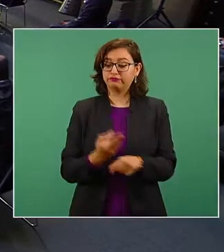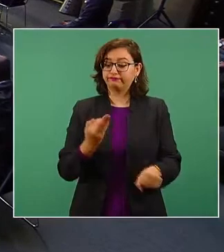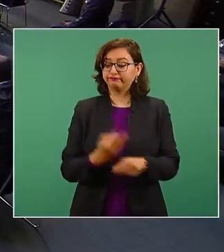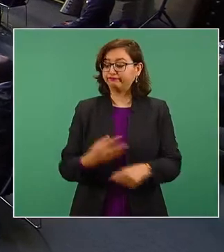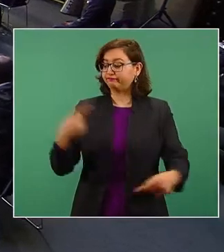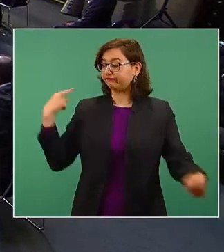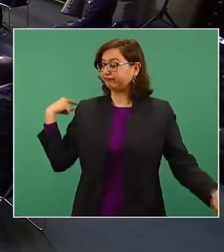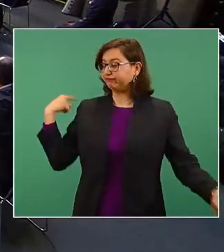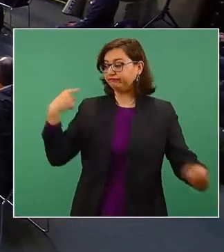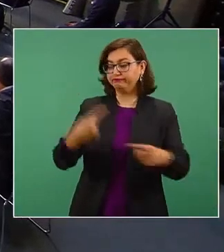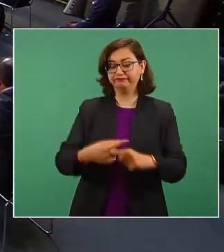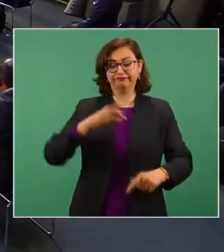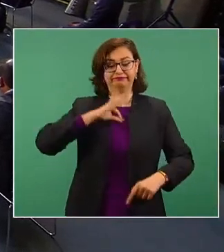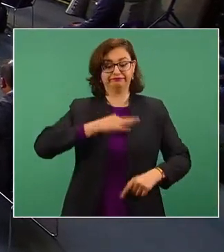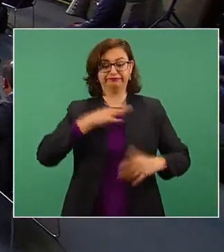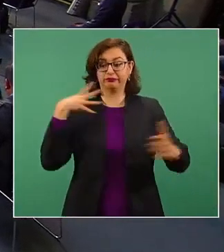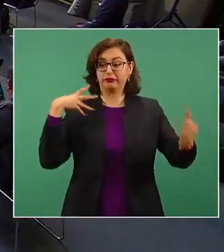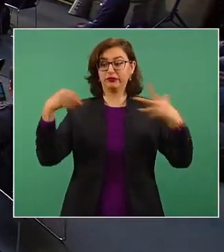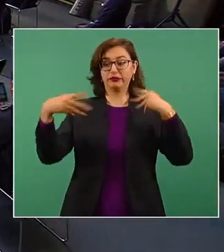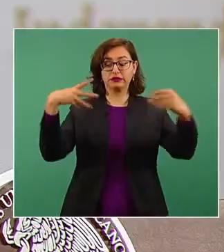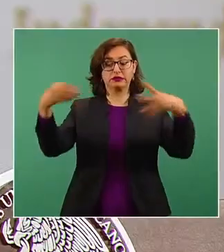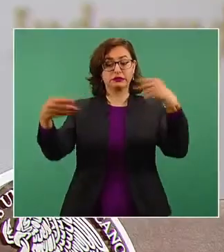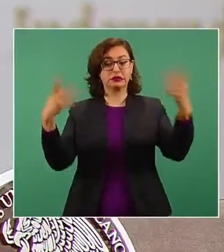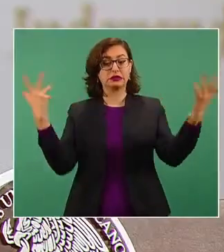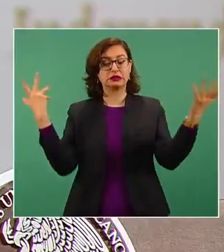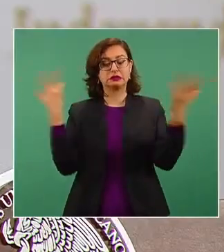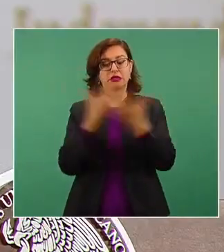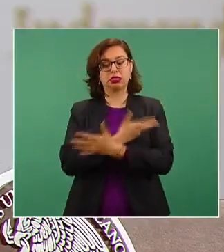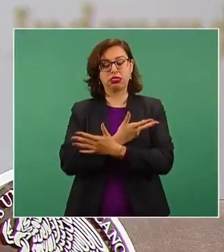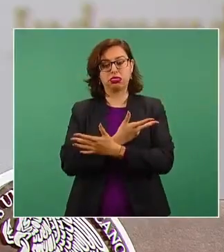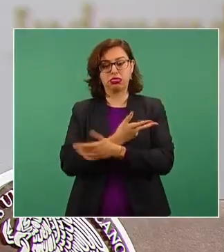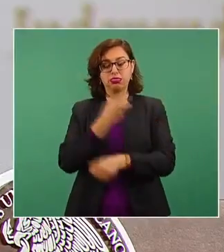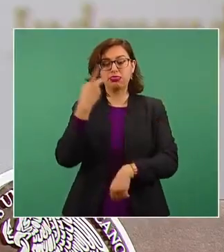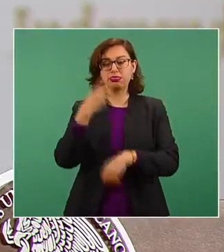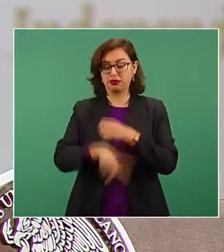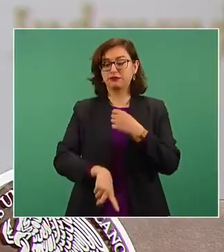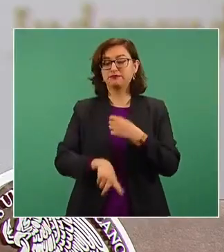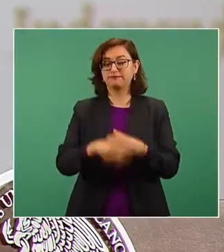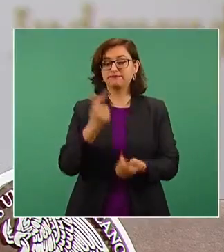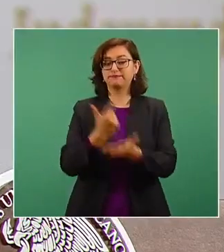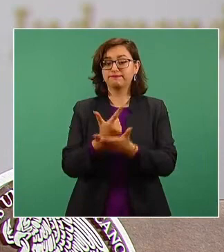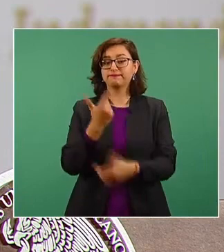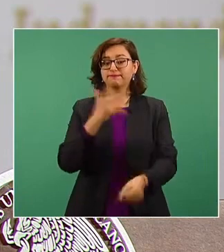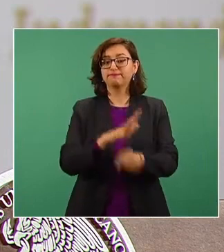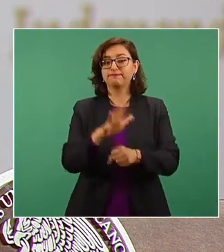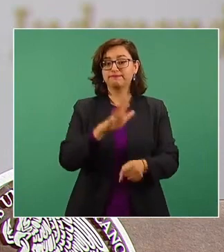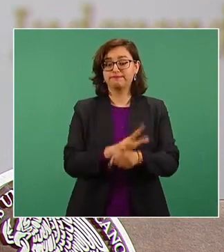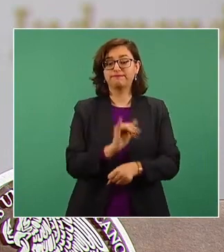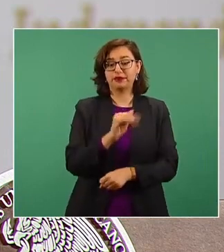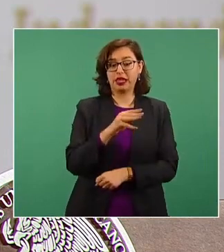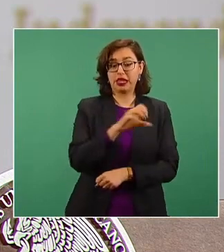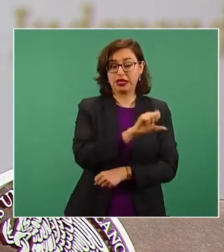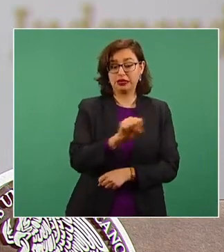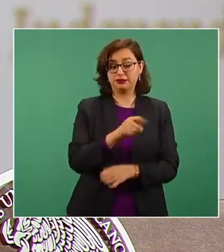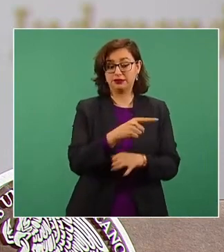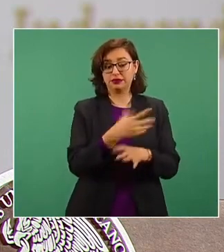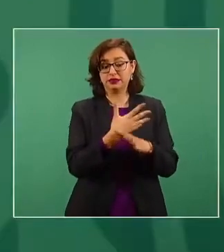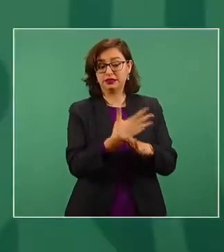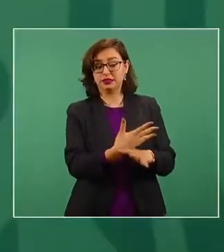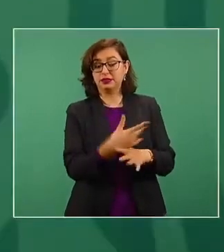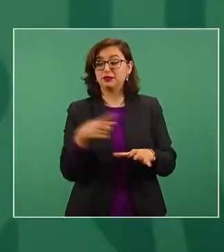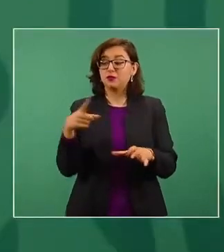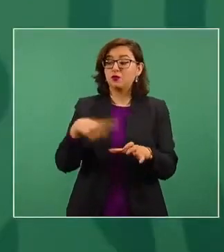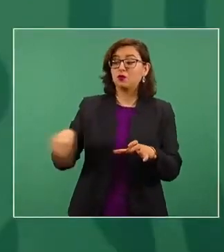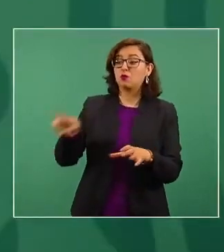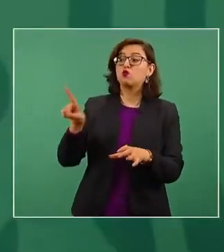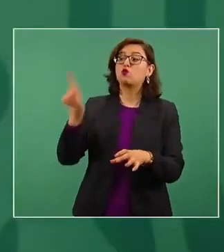pérdida de empleo se ve reflejado, según datos del Instituto Mexicano del Seguro Social, en mujeres jóvenes.